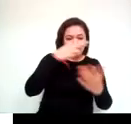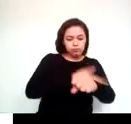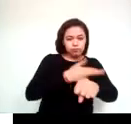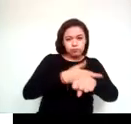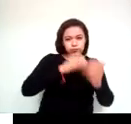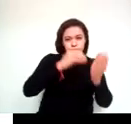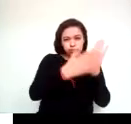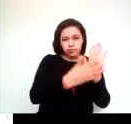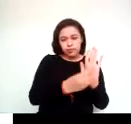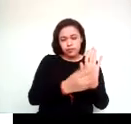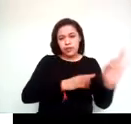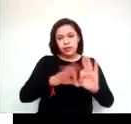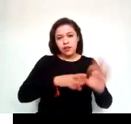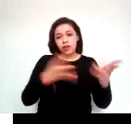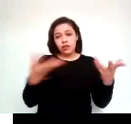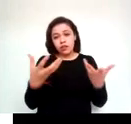trabajadores.